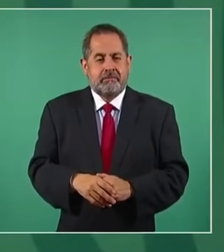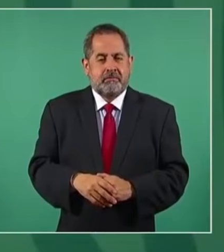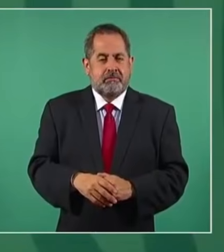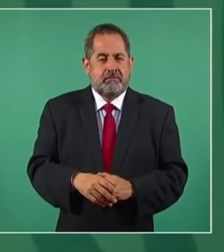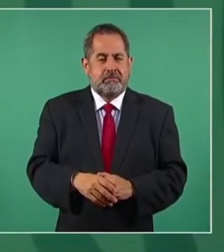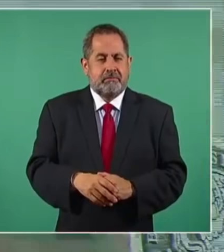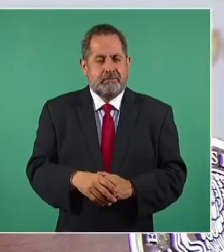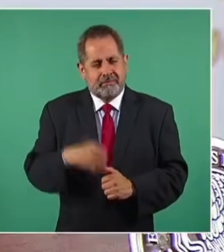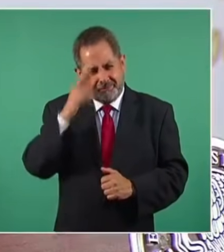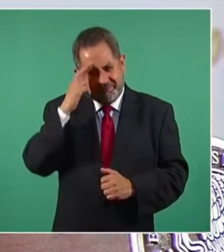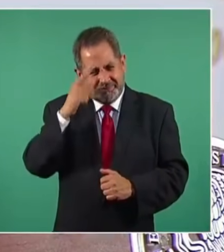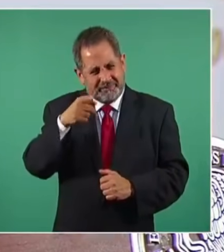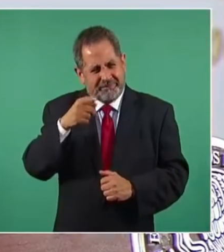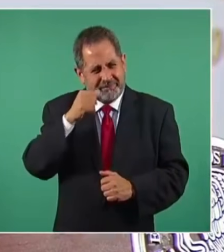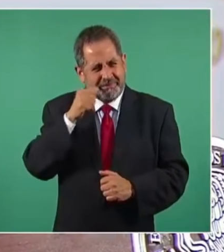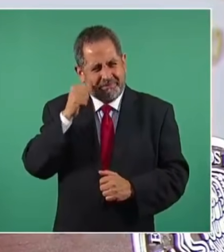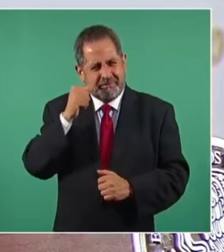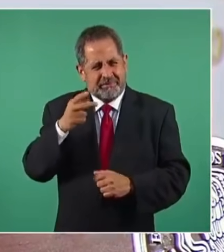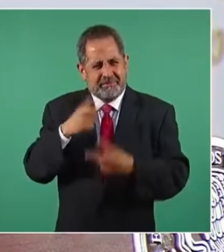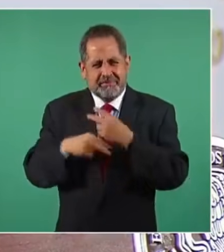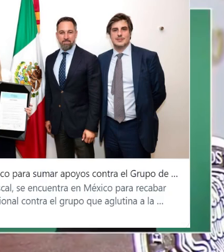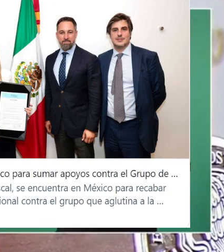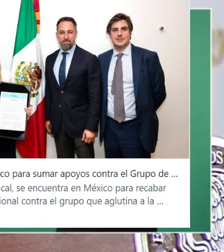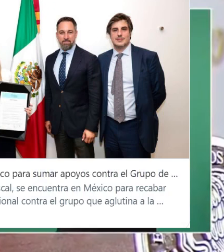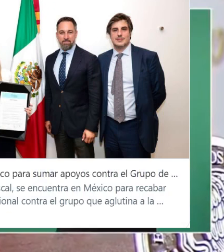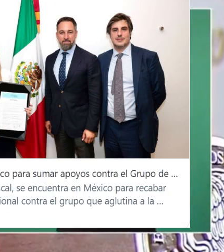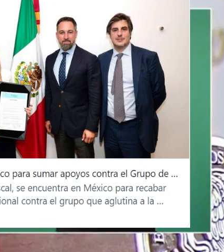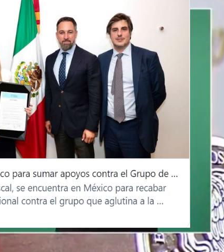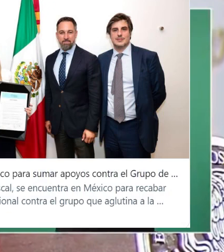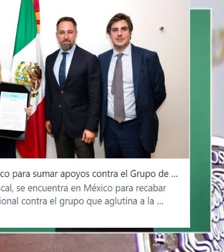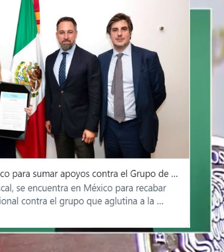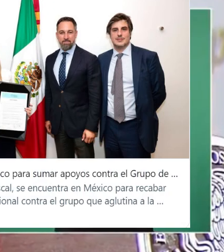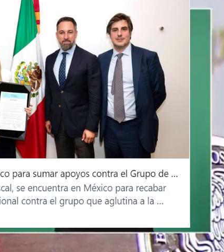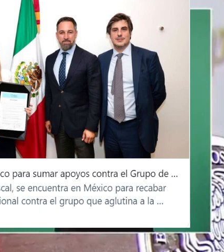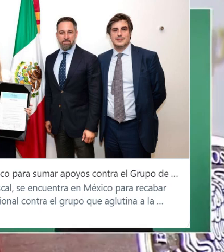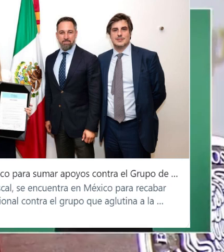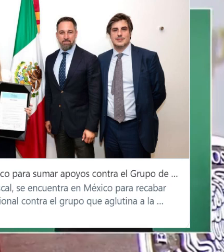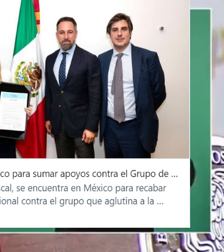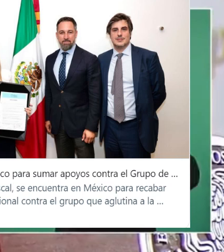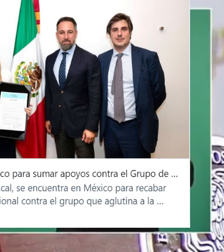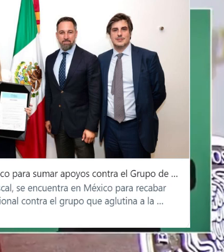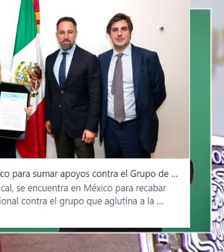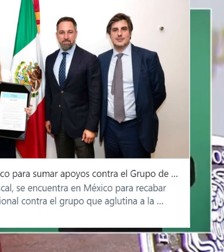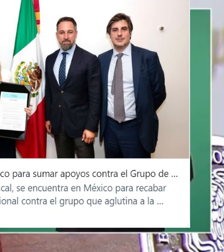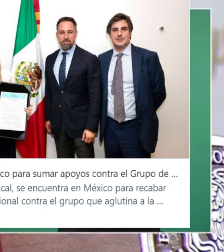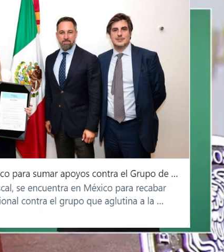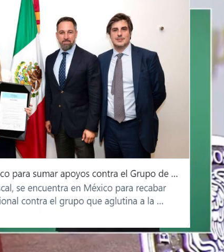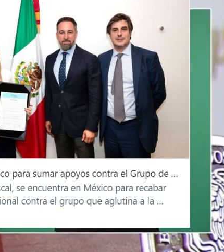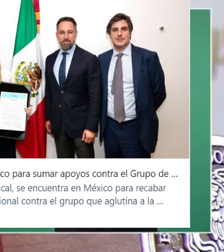Del Vox, ¿no? Se unieron con el PAN, porque son lo mismo, ¿no? Nada más